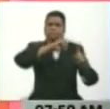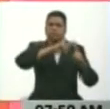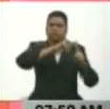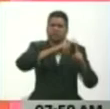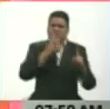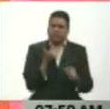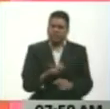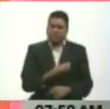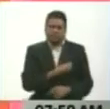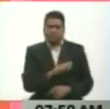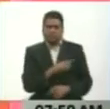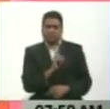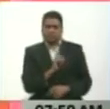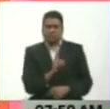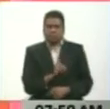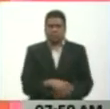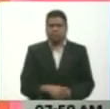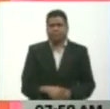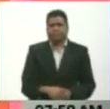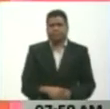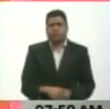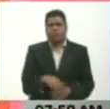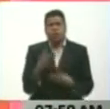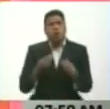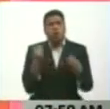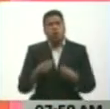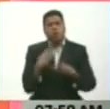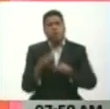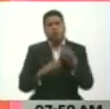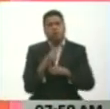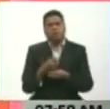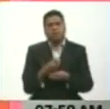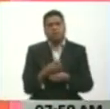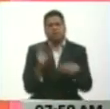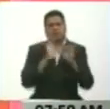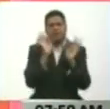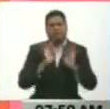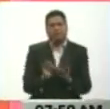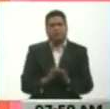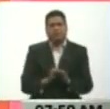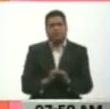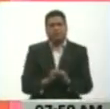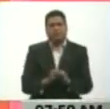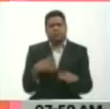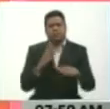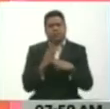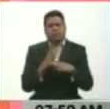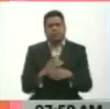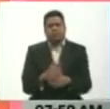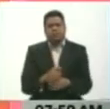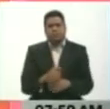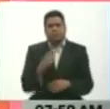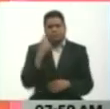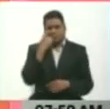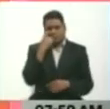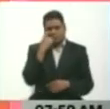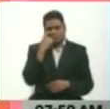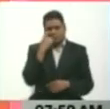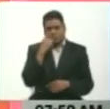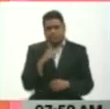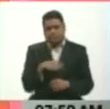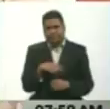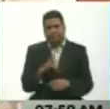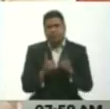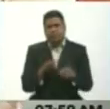revolución en estos últimos días. Diputada, ¿cómo hacer? En la parte mediática se lo preguntaba para frenarlo. Quizás es difícil, pero el presidente ha llamado una reflexión